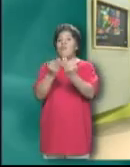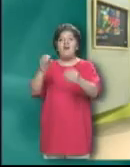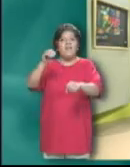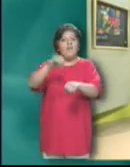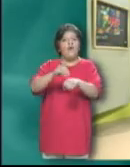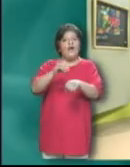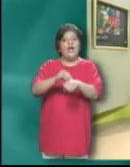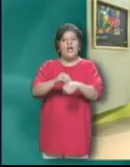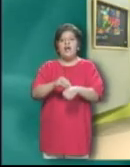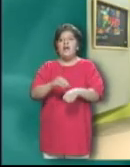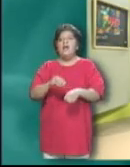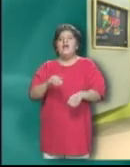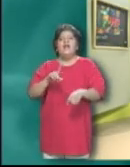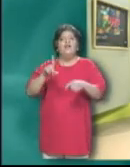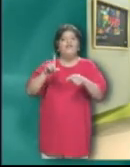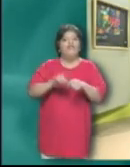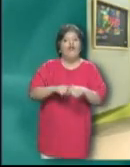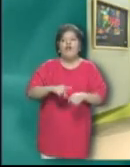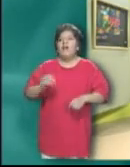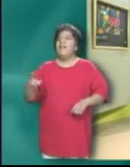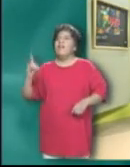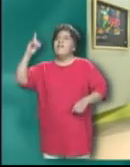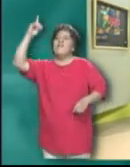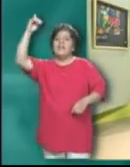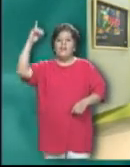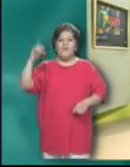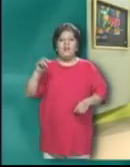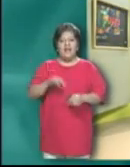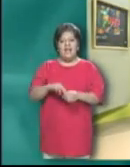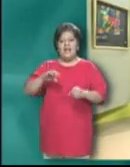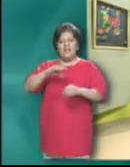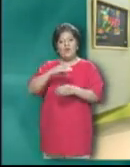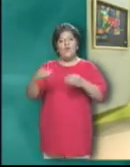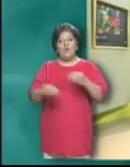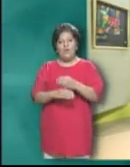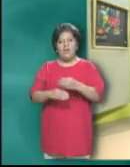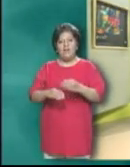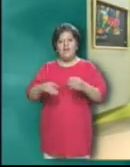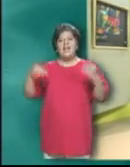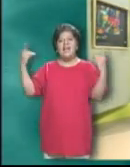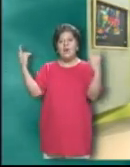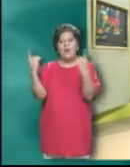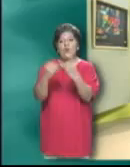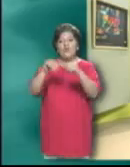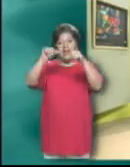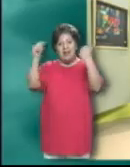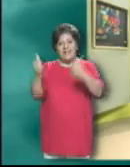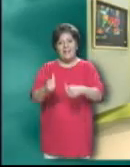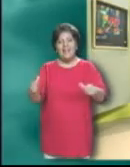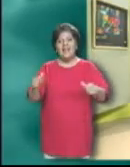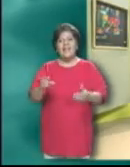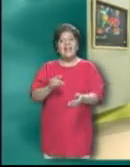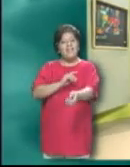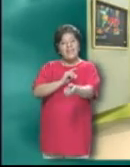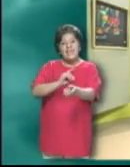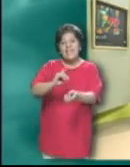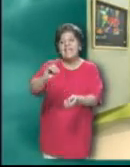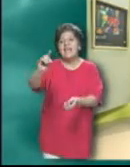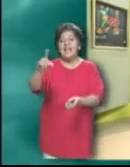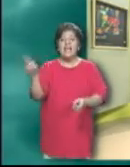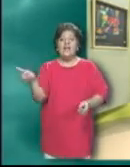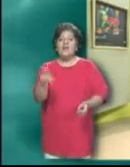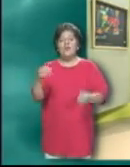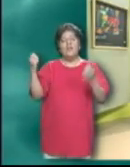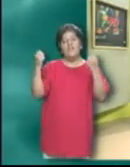en las cosas. Estos jóvenes buscan divinizar las cosas. Encontrarte es una organización que dirige sus